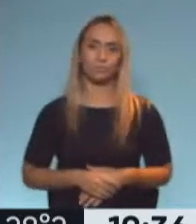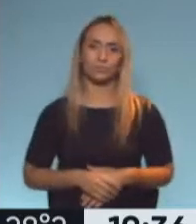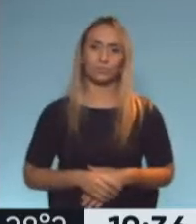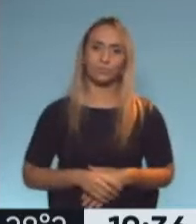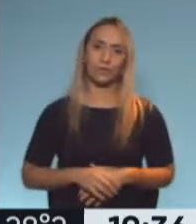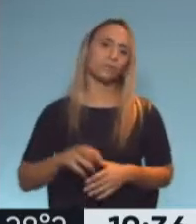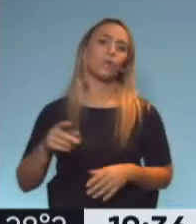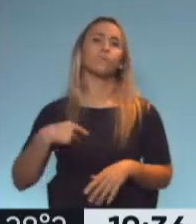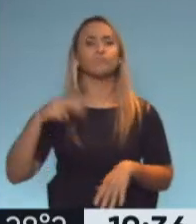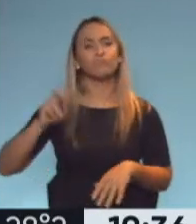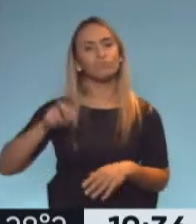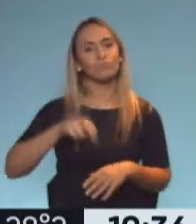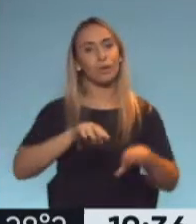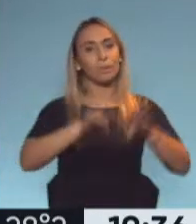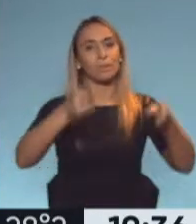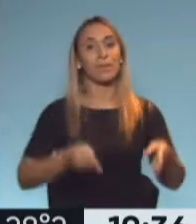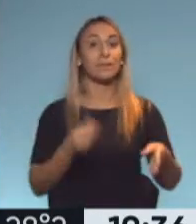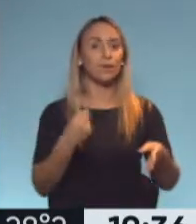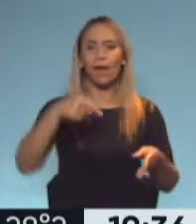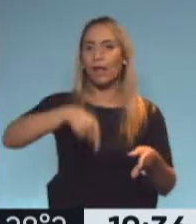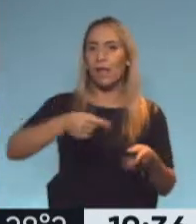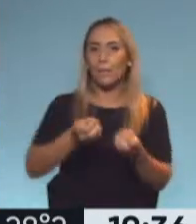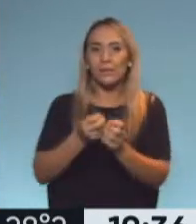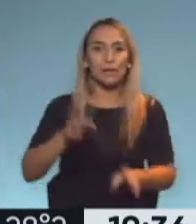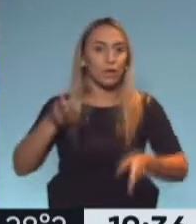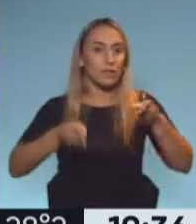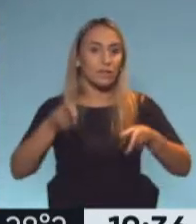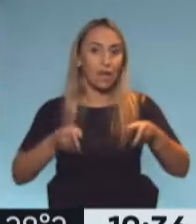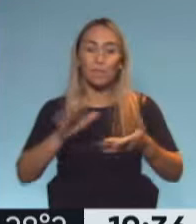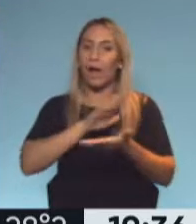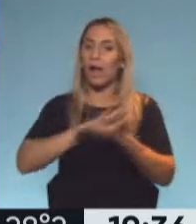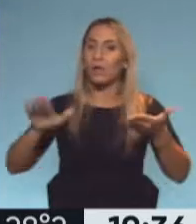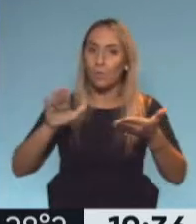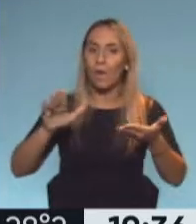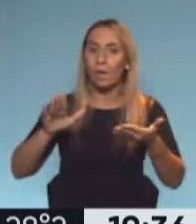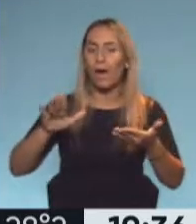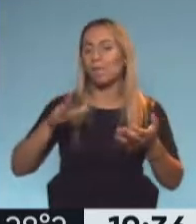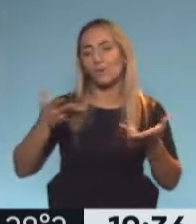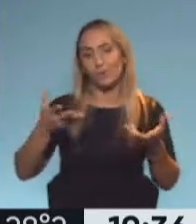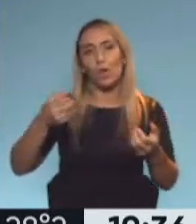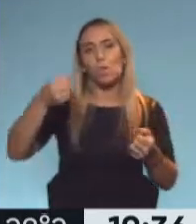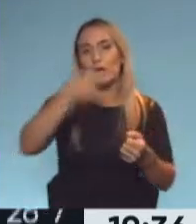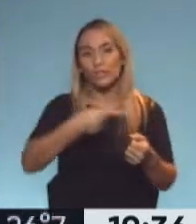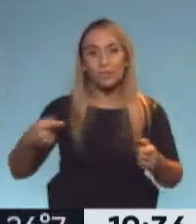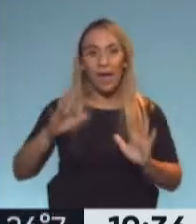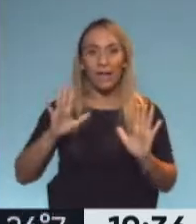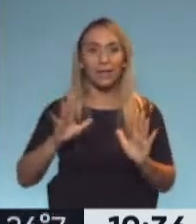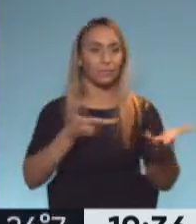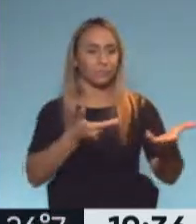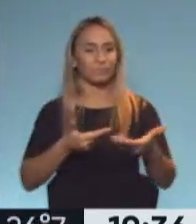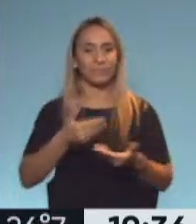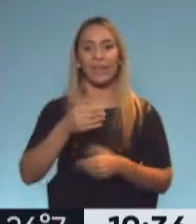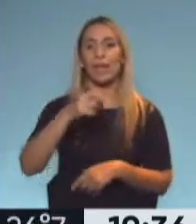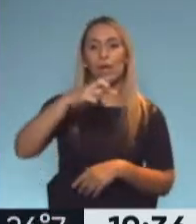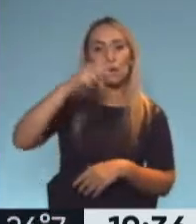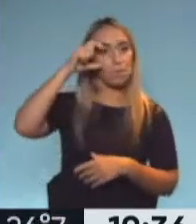Me voy a ir para la mesa porque hoy vamos a estrenar una columna que va a ser semanal, por supuesto, y en este caso lo vamos a recibir a Pedro Peretti. Había estado hace